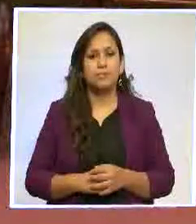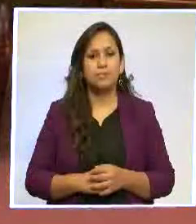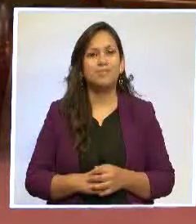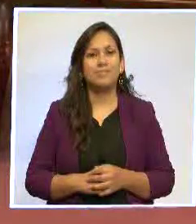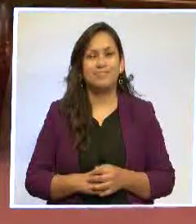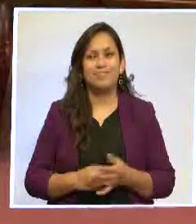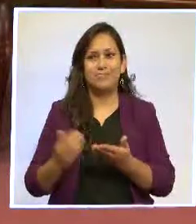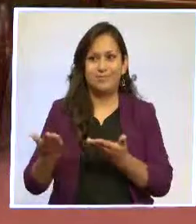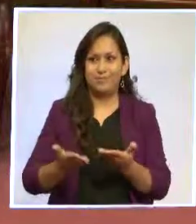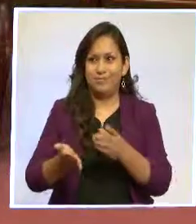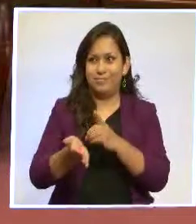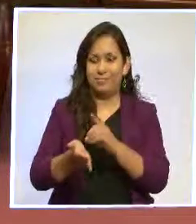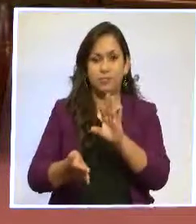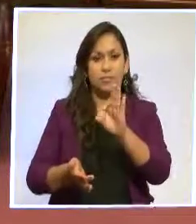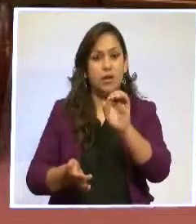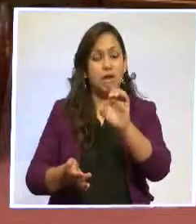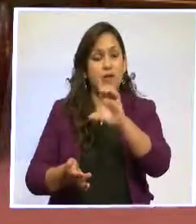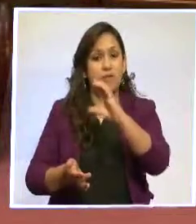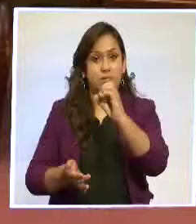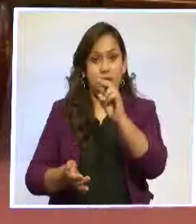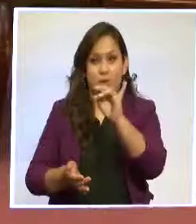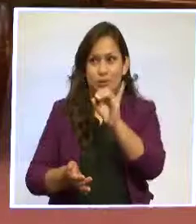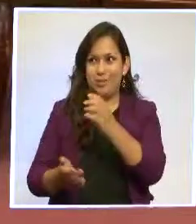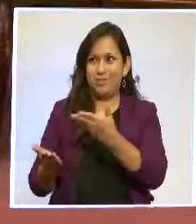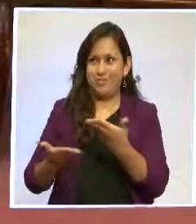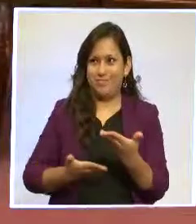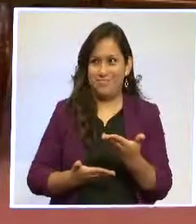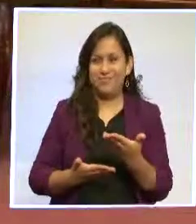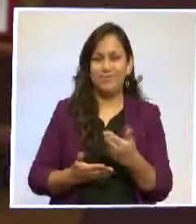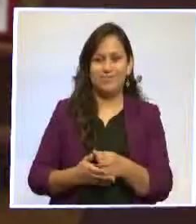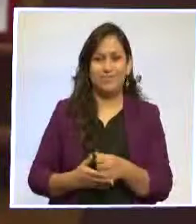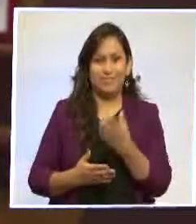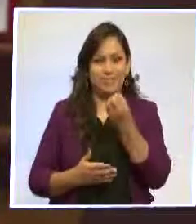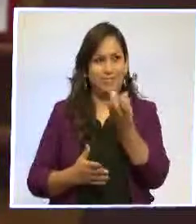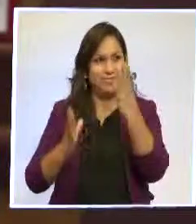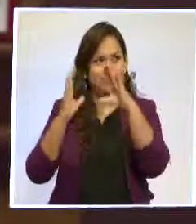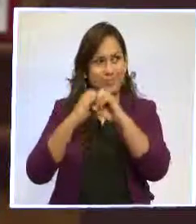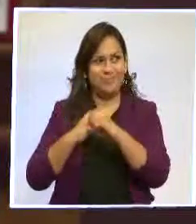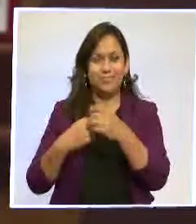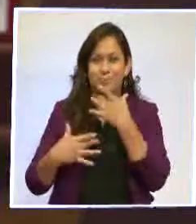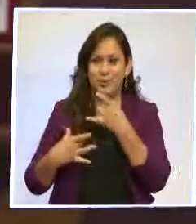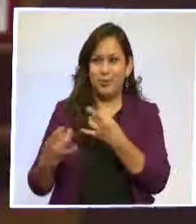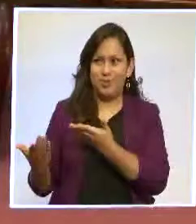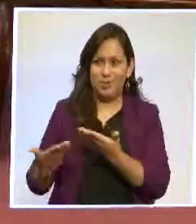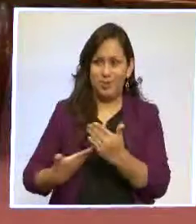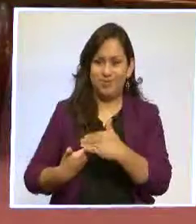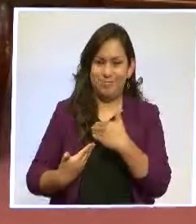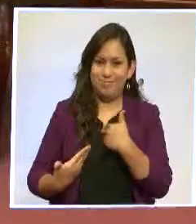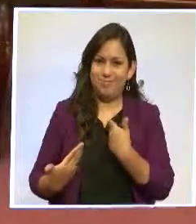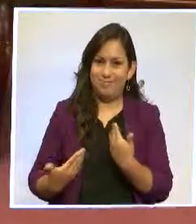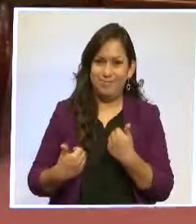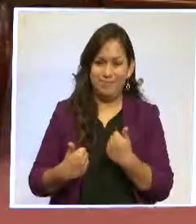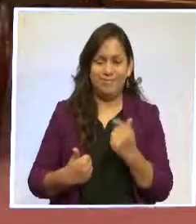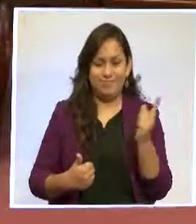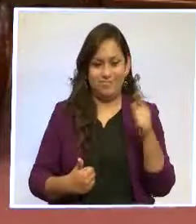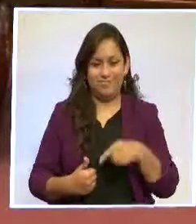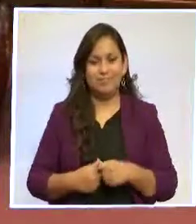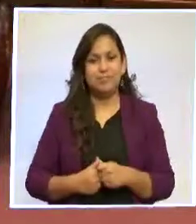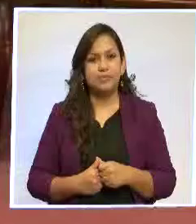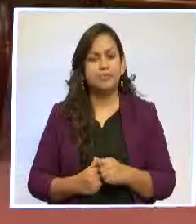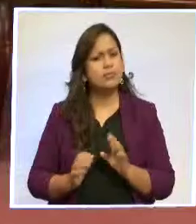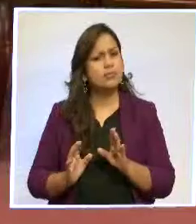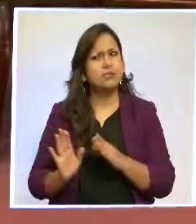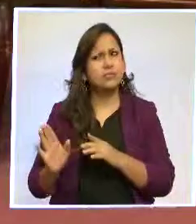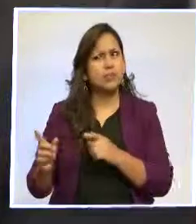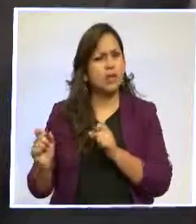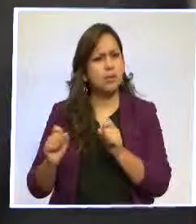Doctor Falconi, qué gusto que nos acompañe en la televisión legislativa. Bienvenido. Bienvenido. Fabricio, buenas noches, un gusto estar en su programa. Gracias por la gentileza. Bueno, planteaba Bilkis